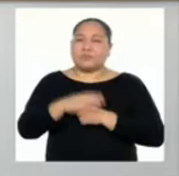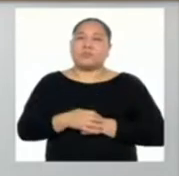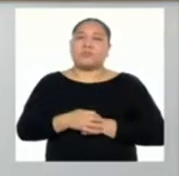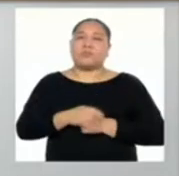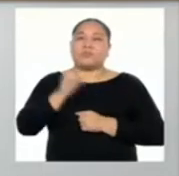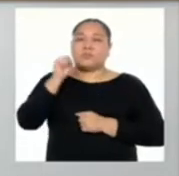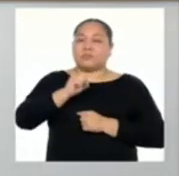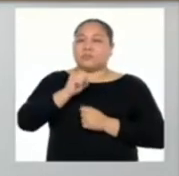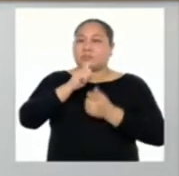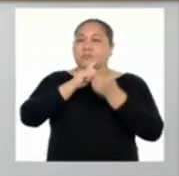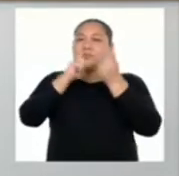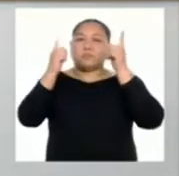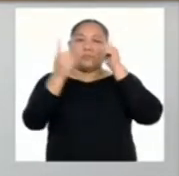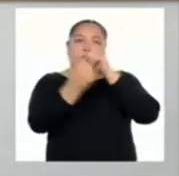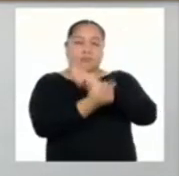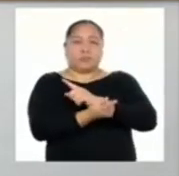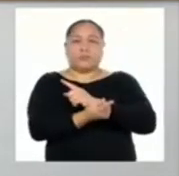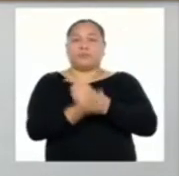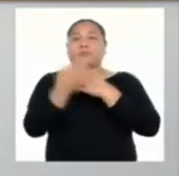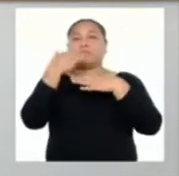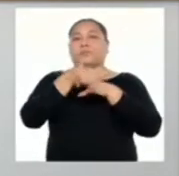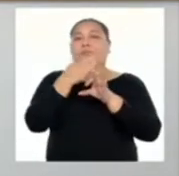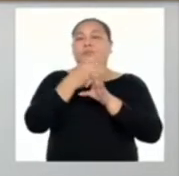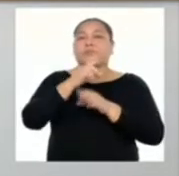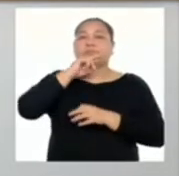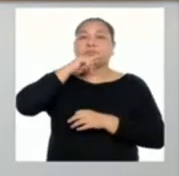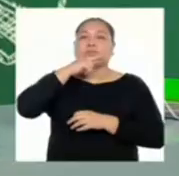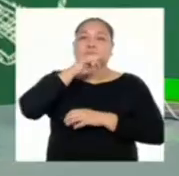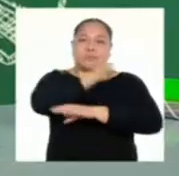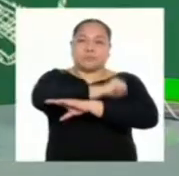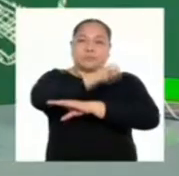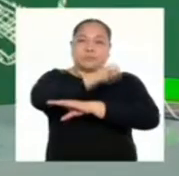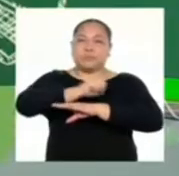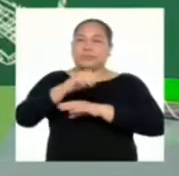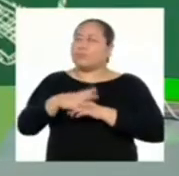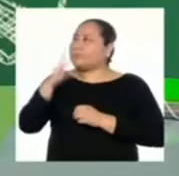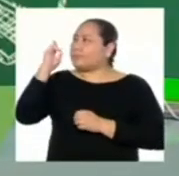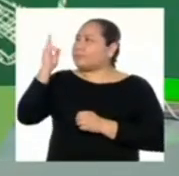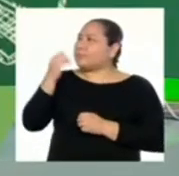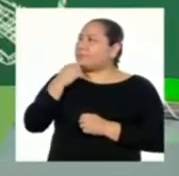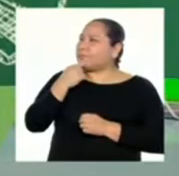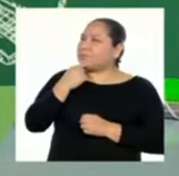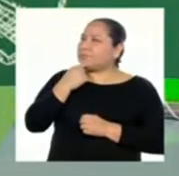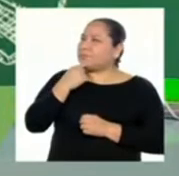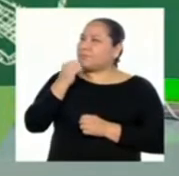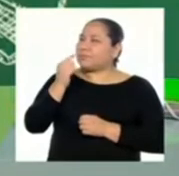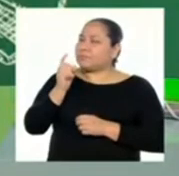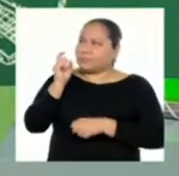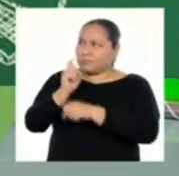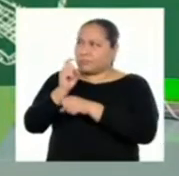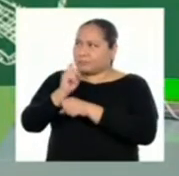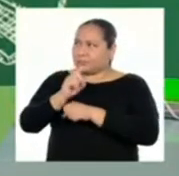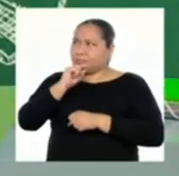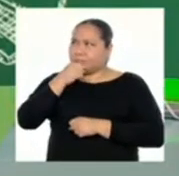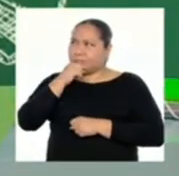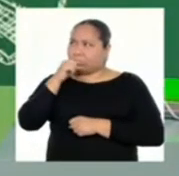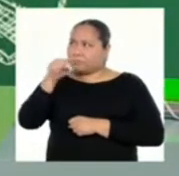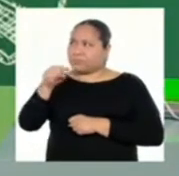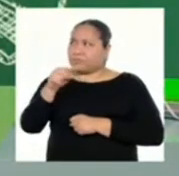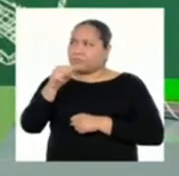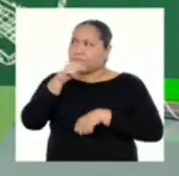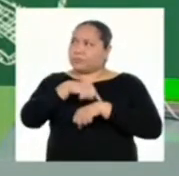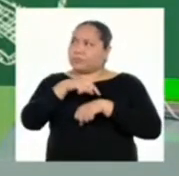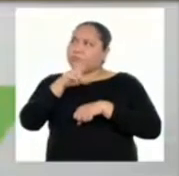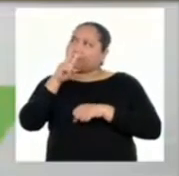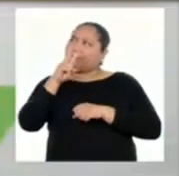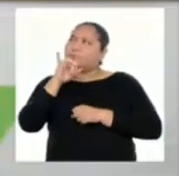o no variaciones en la situación de la mujer indígena. Profesora, ¿se daba educación a las mujeres en la sociedad